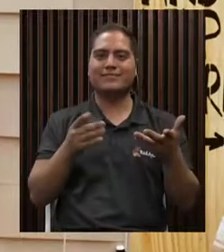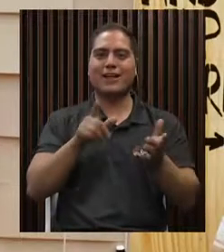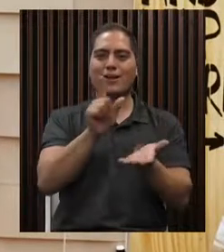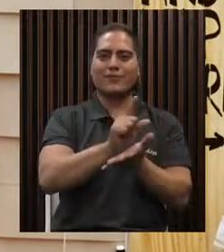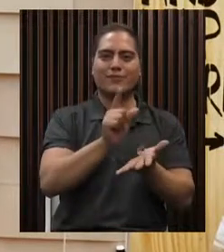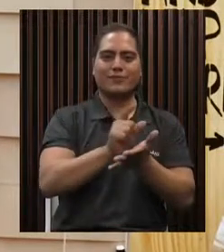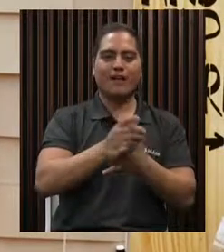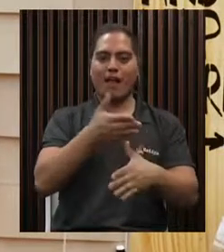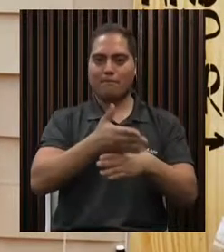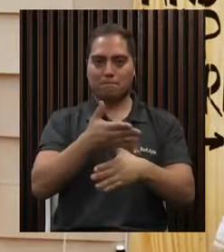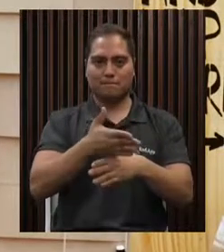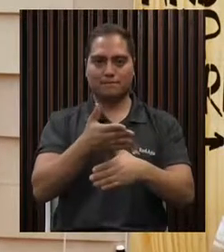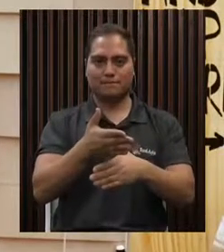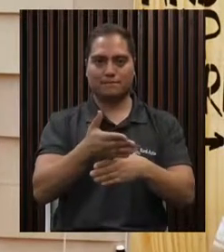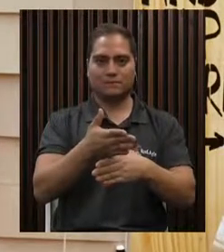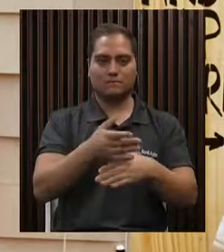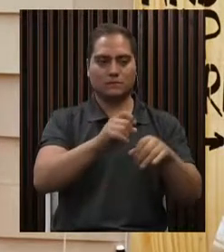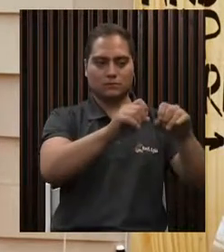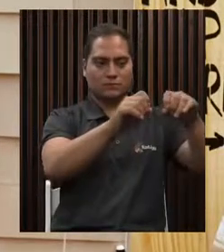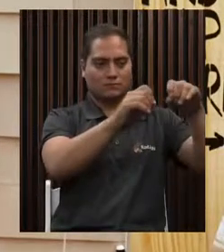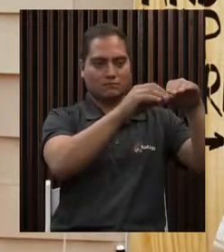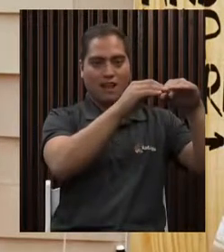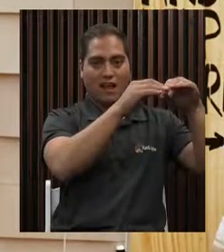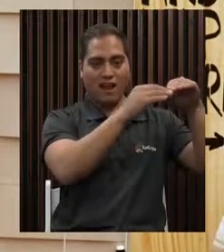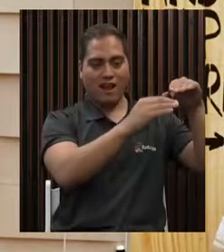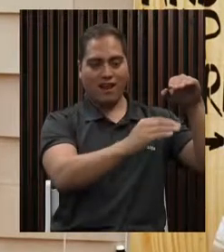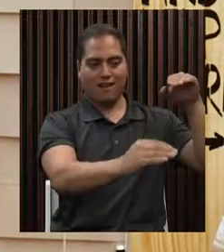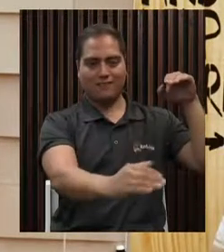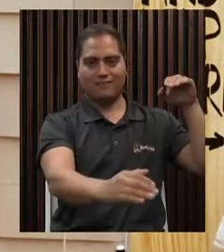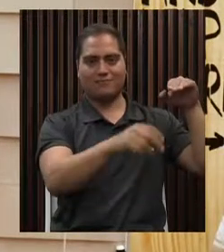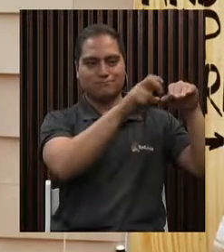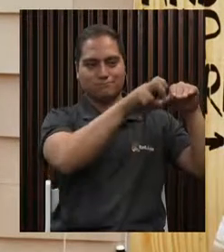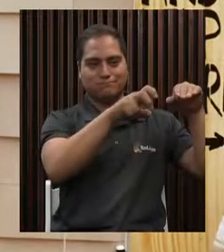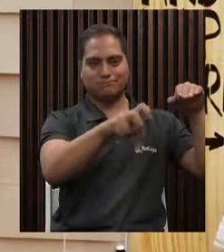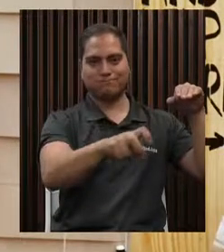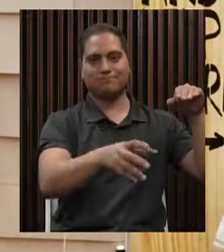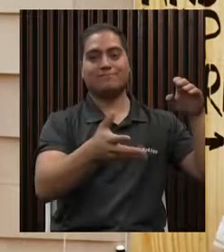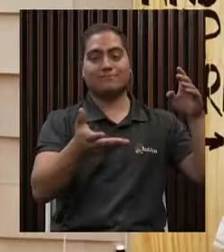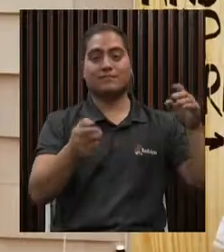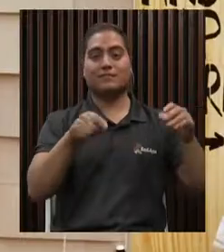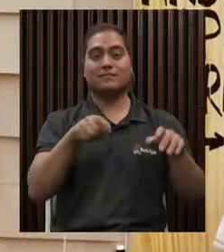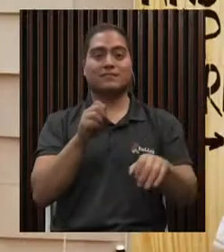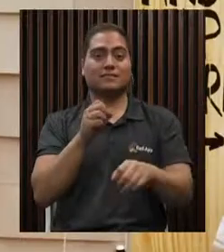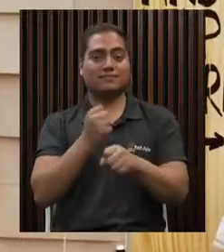había una de las obras que hicimos ese día.